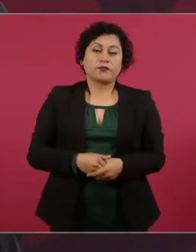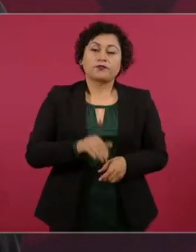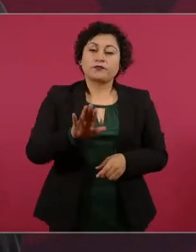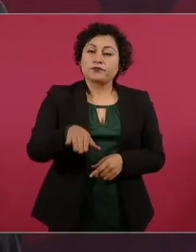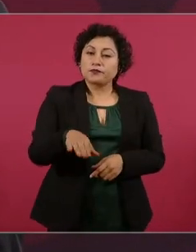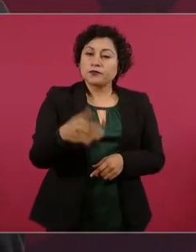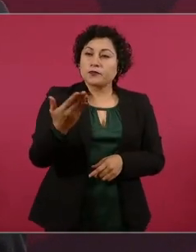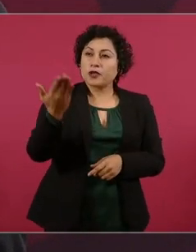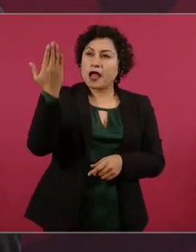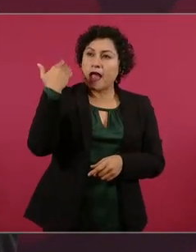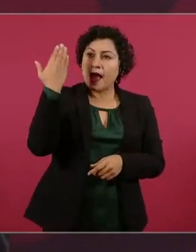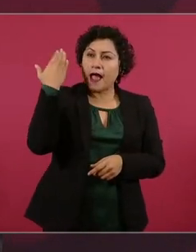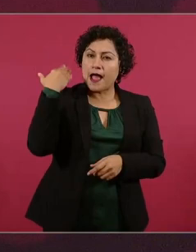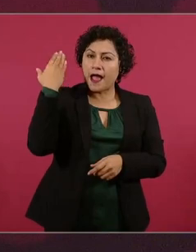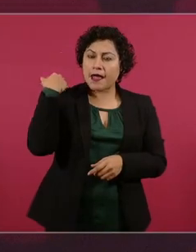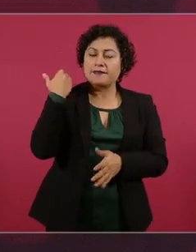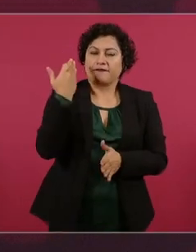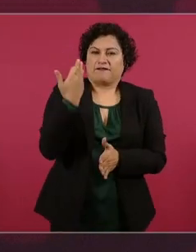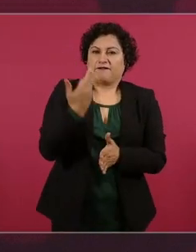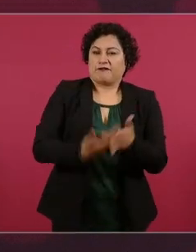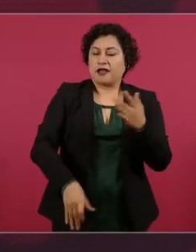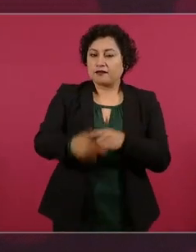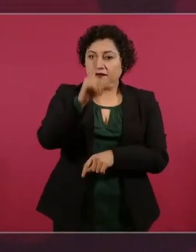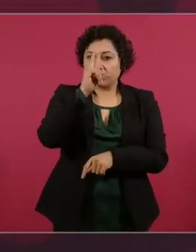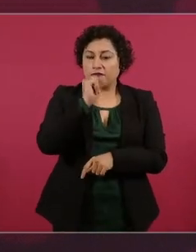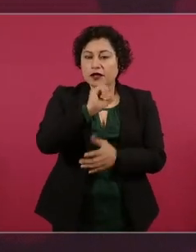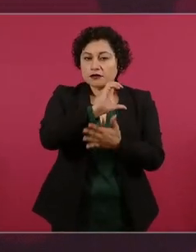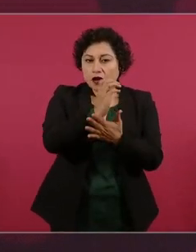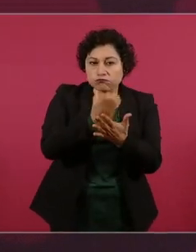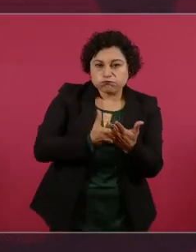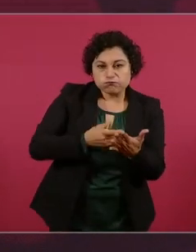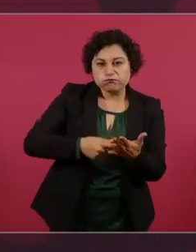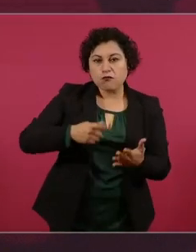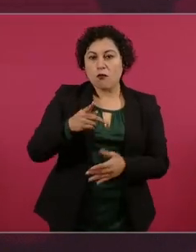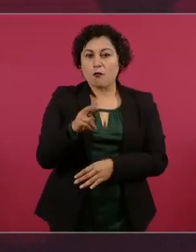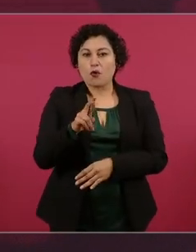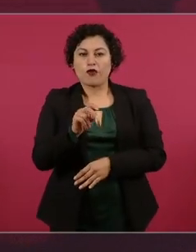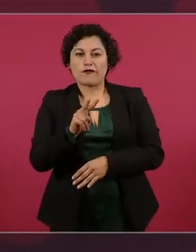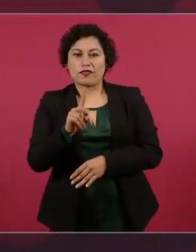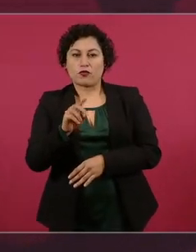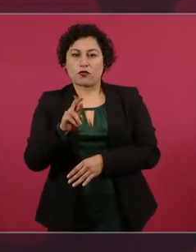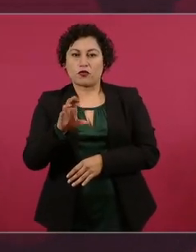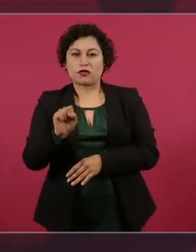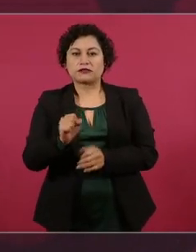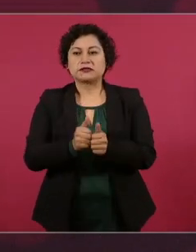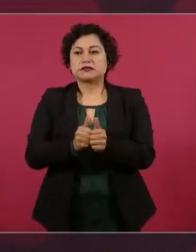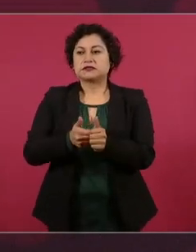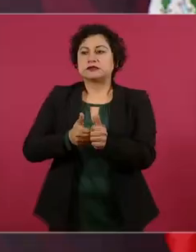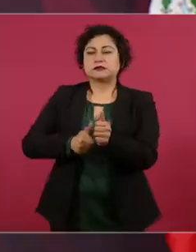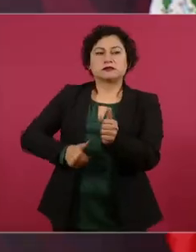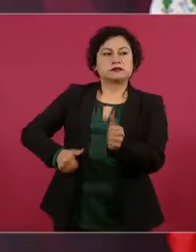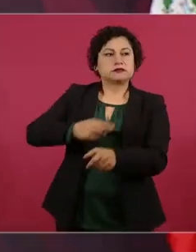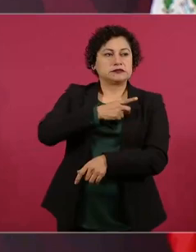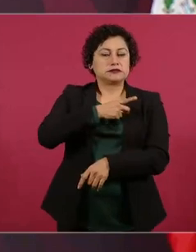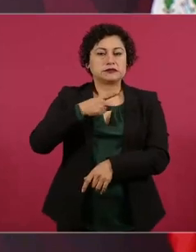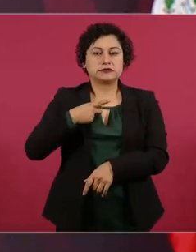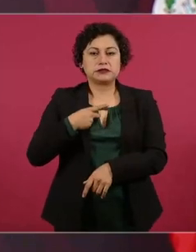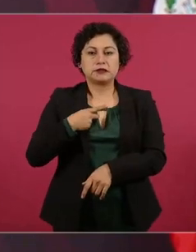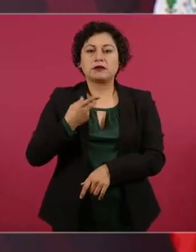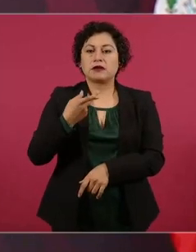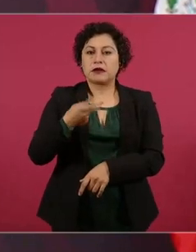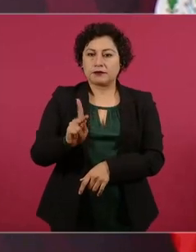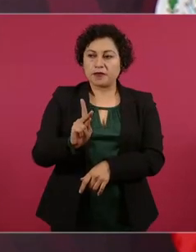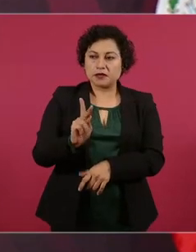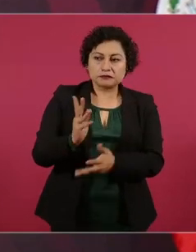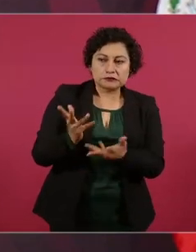pendientes pagos a proveedores. Se había demorado el pago a proveedores. Entonces, por eso se tomó